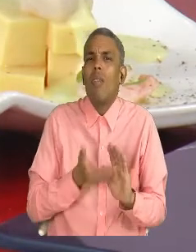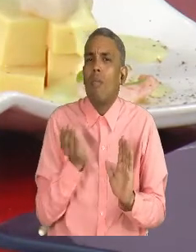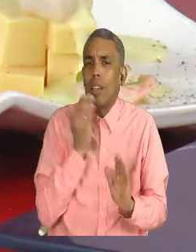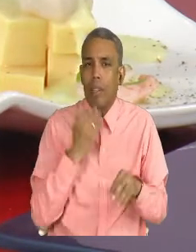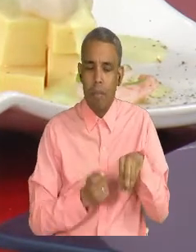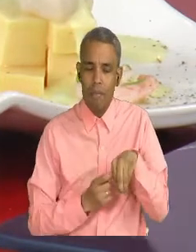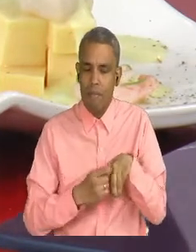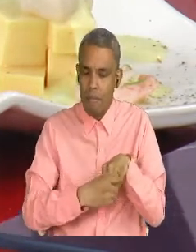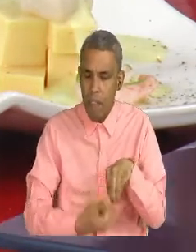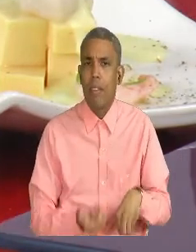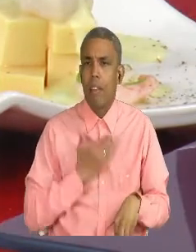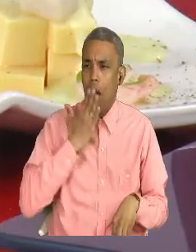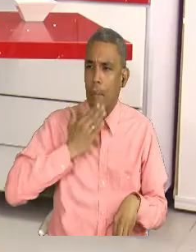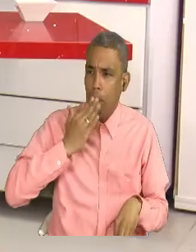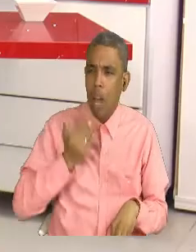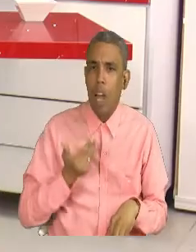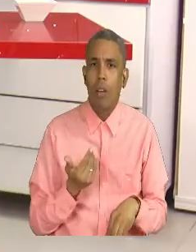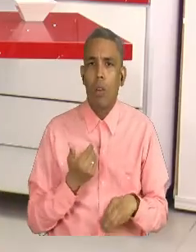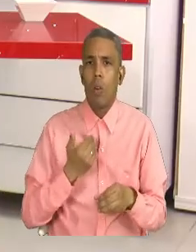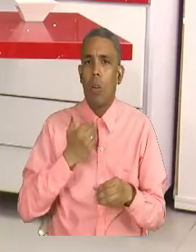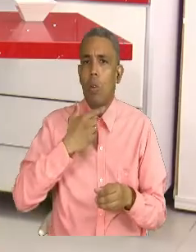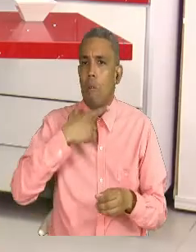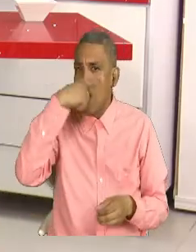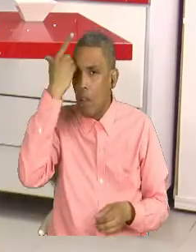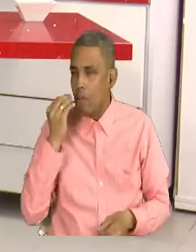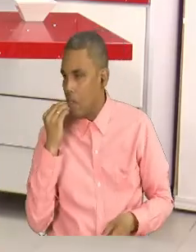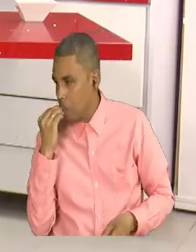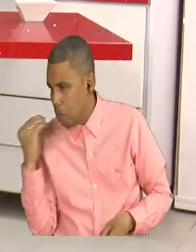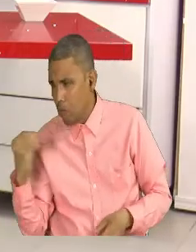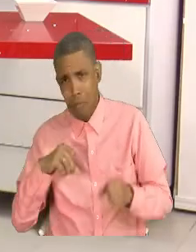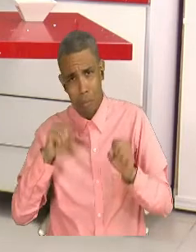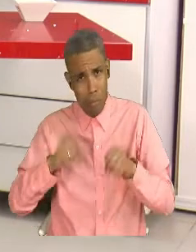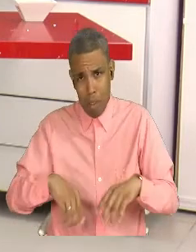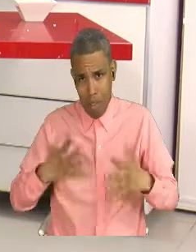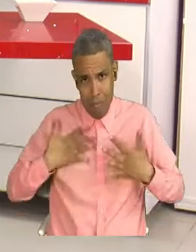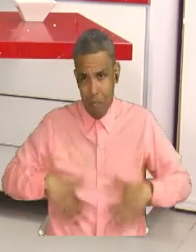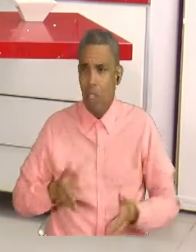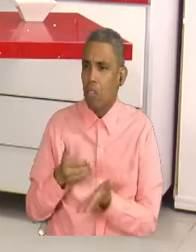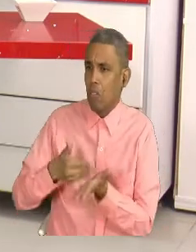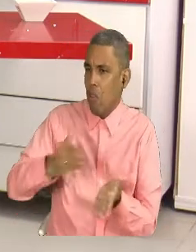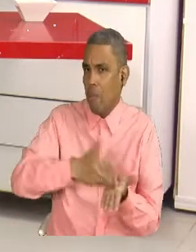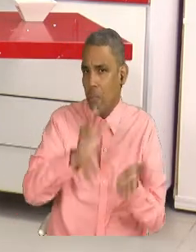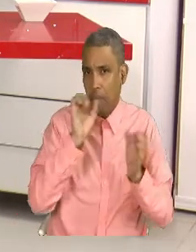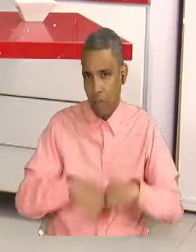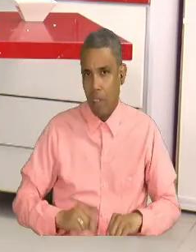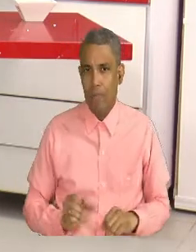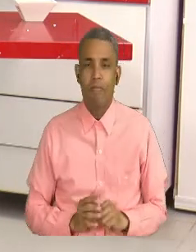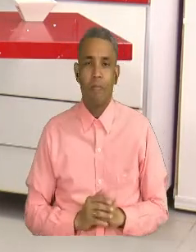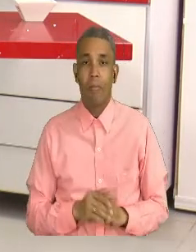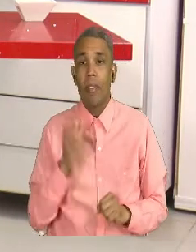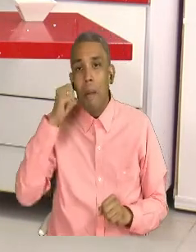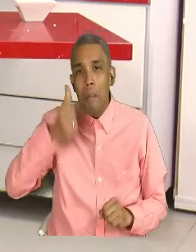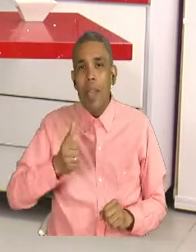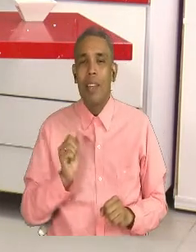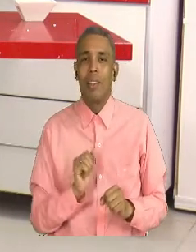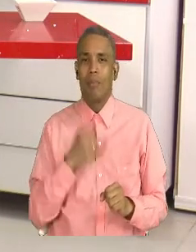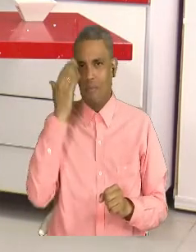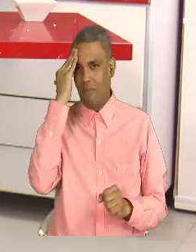hacer maravillas. Sí, señor. Bueno, Sergito, de verdad que muchas gracias por acompañarnos hoy. Como siempre, recuerden ustedes, mañana miércoles, ombliguito de